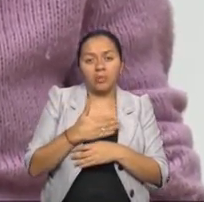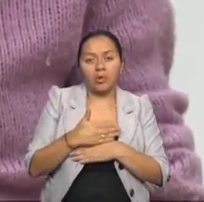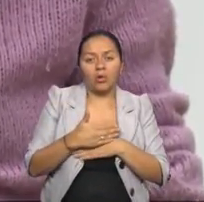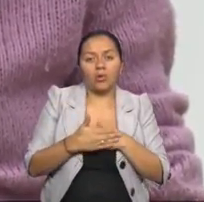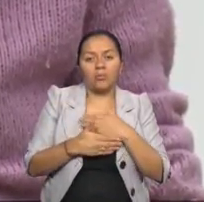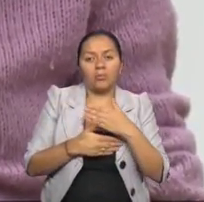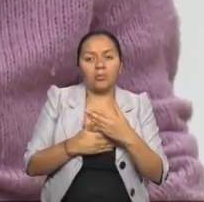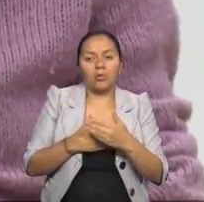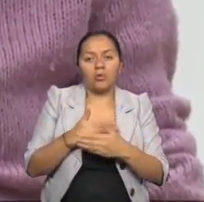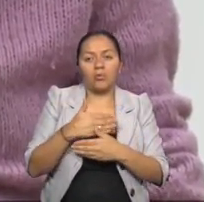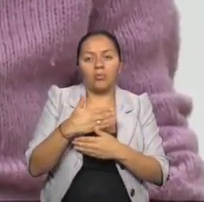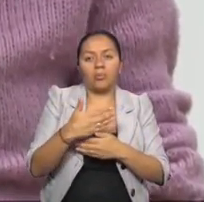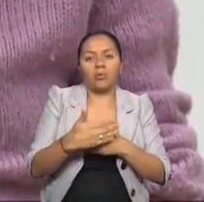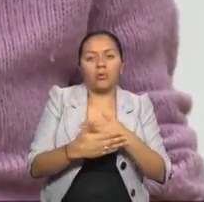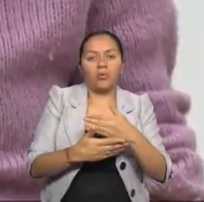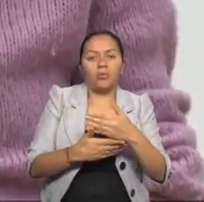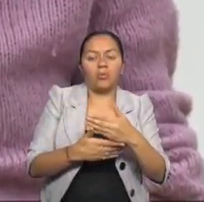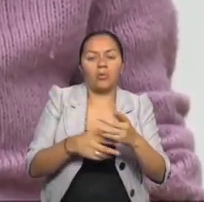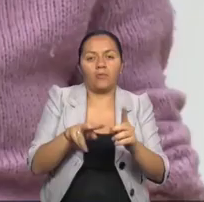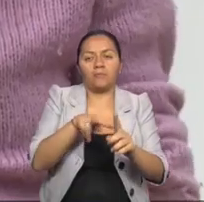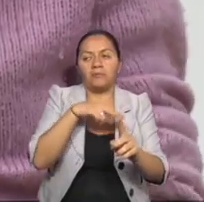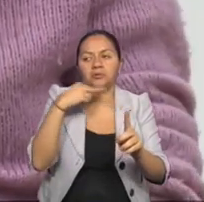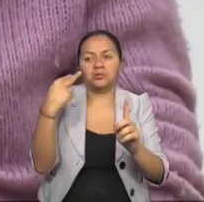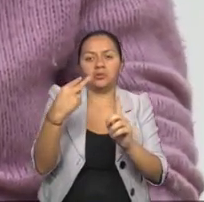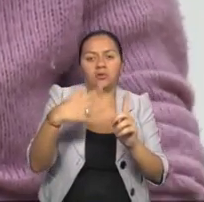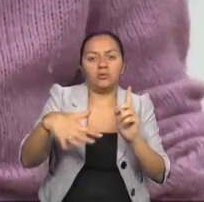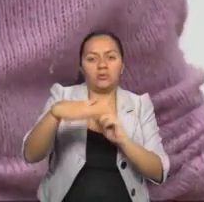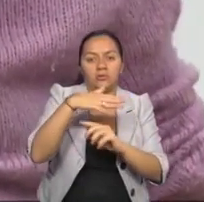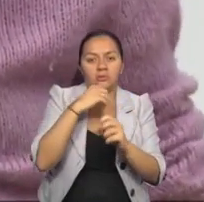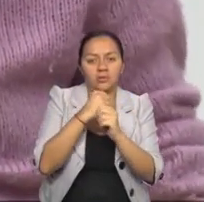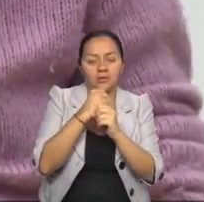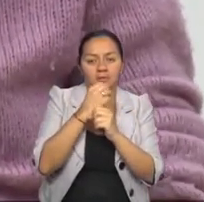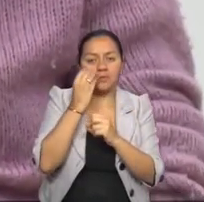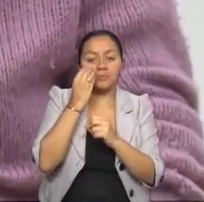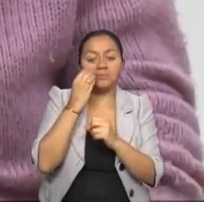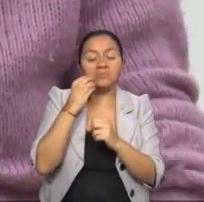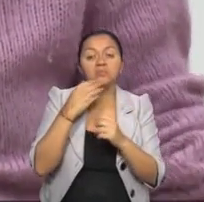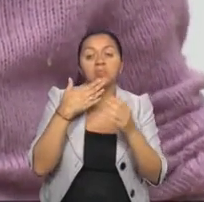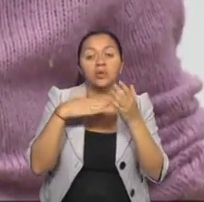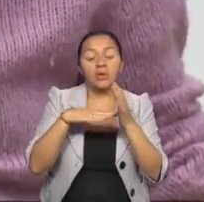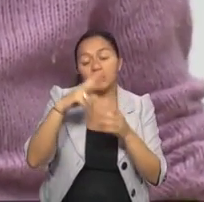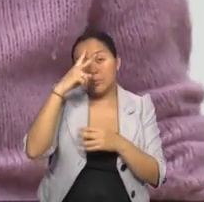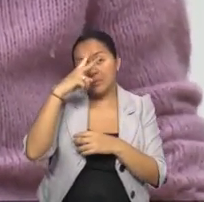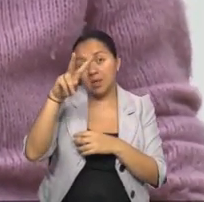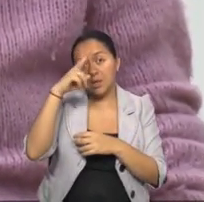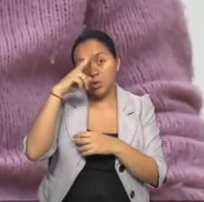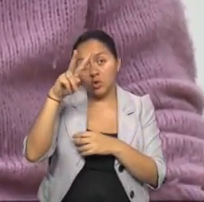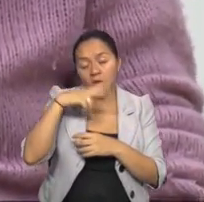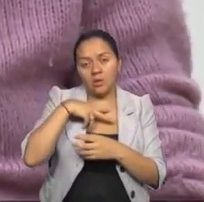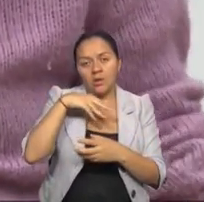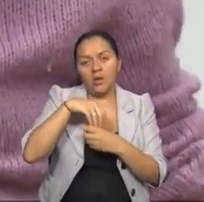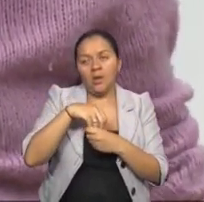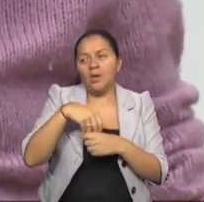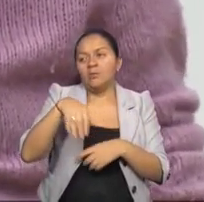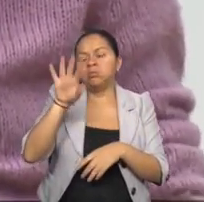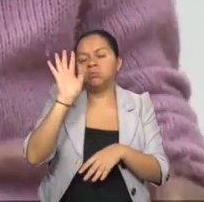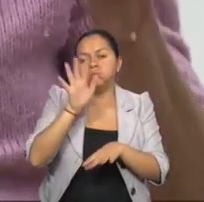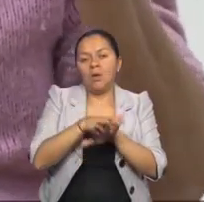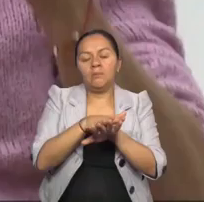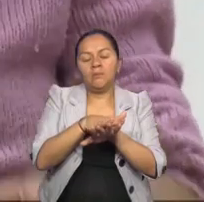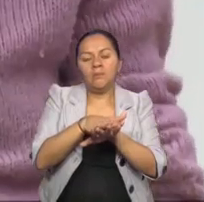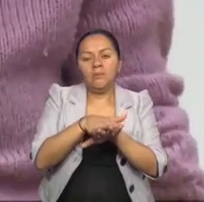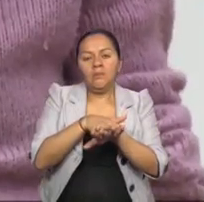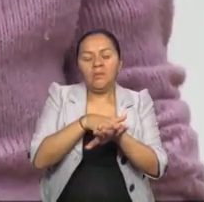y visibilizando sé y creo bueno en el caso de méxico todavía estamos muy lentos en este